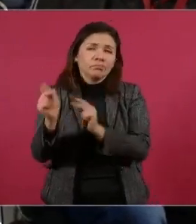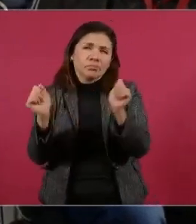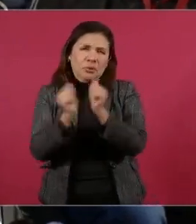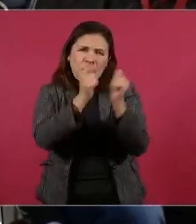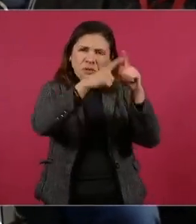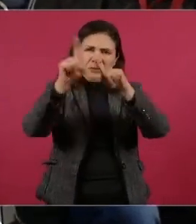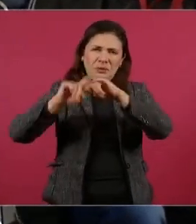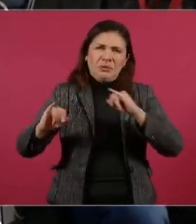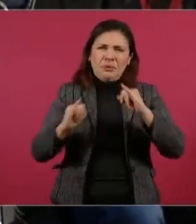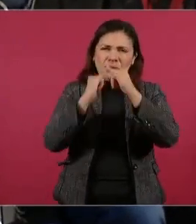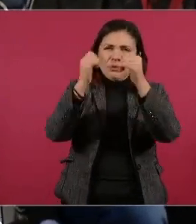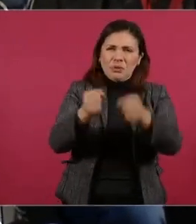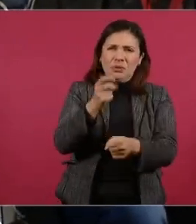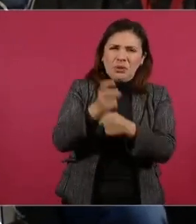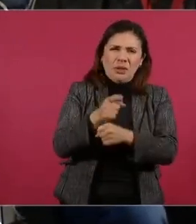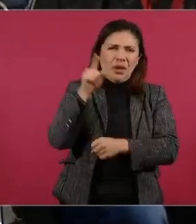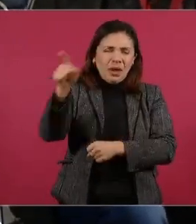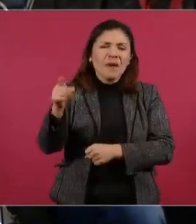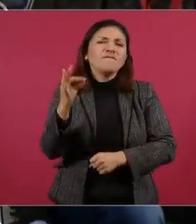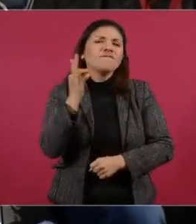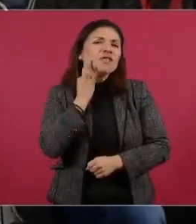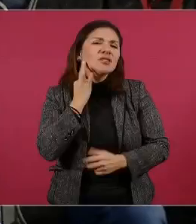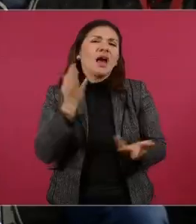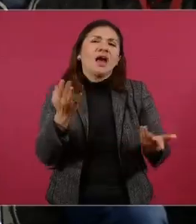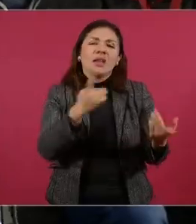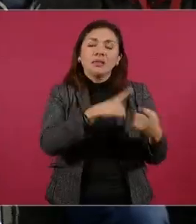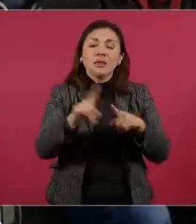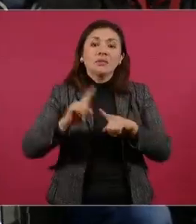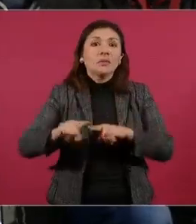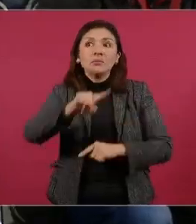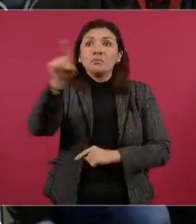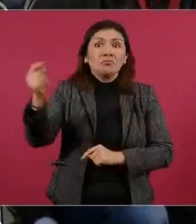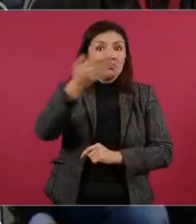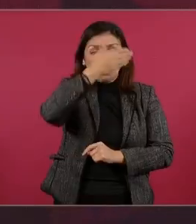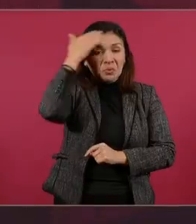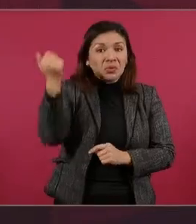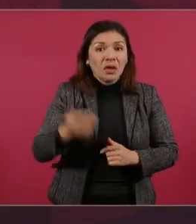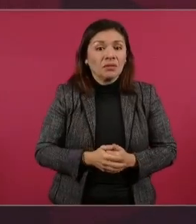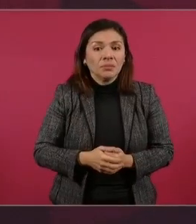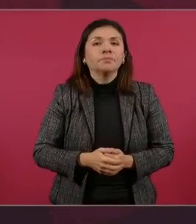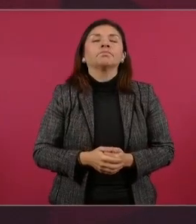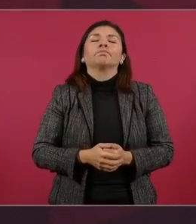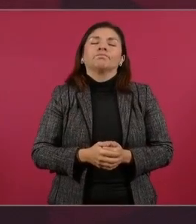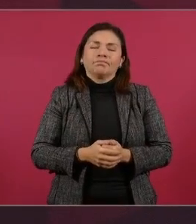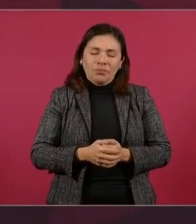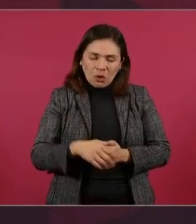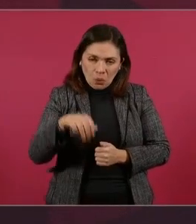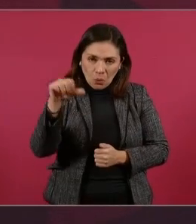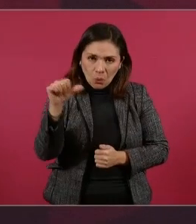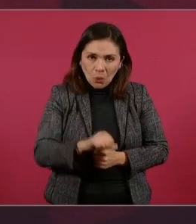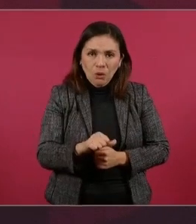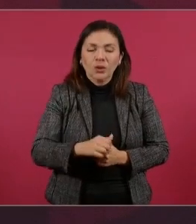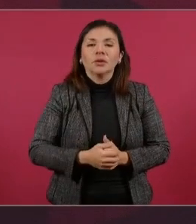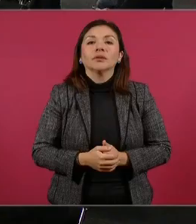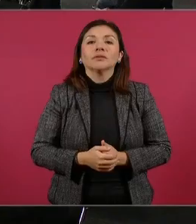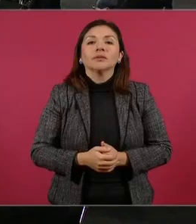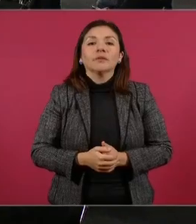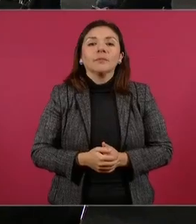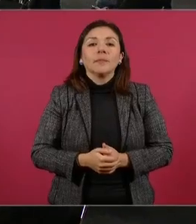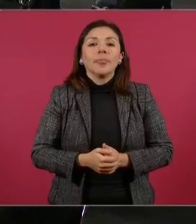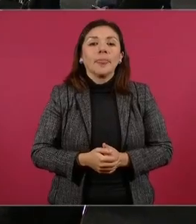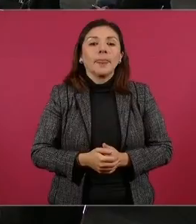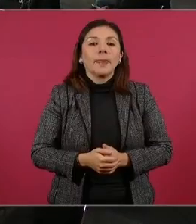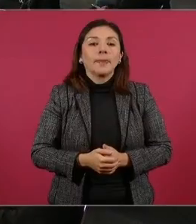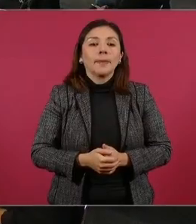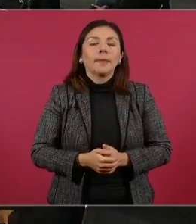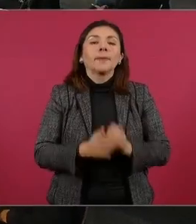dependencias seguridad pública la fiscalía y no saben qué pasó hoy se te informa aquí no saben qué pasó